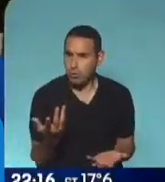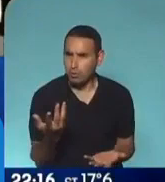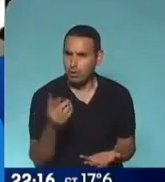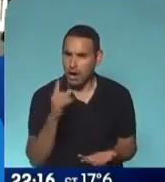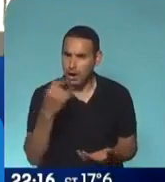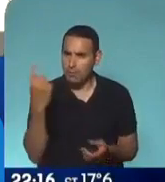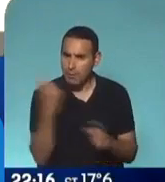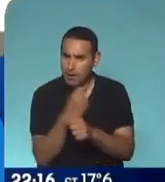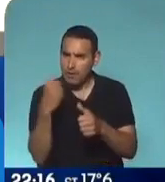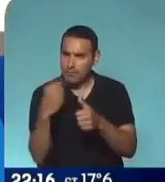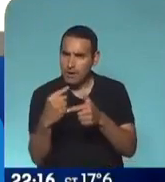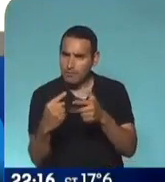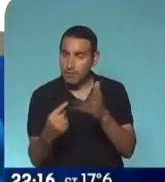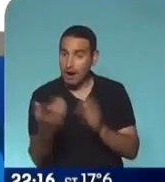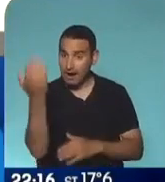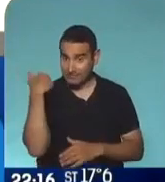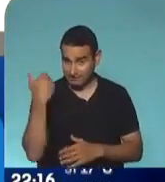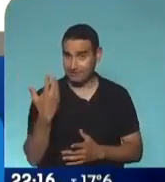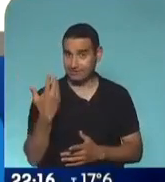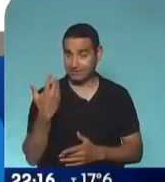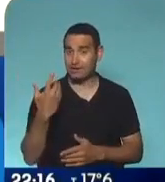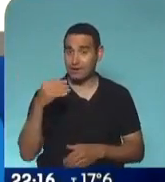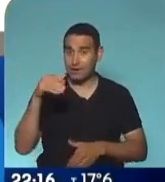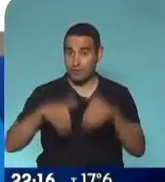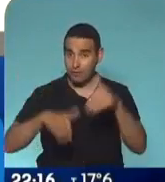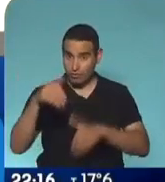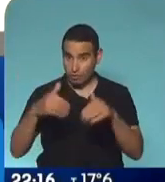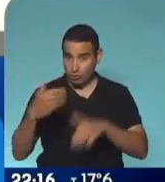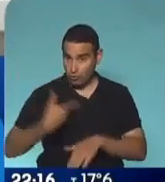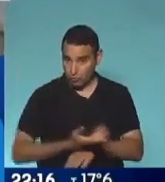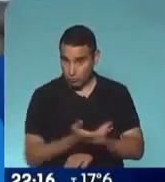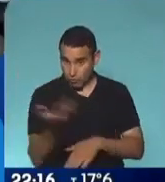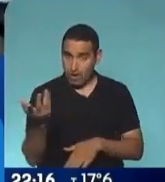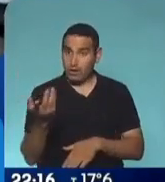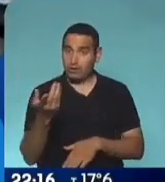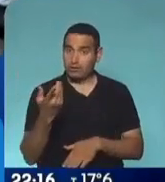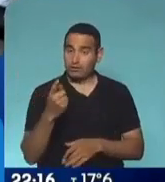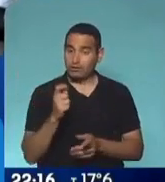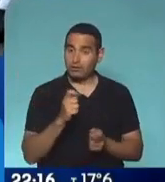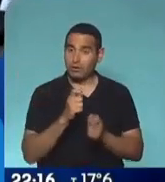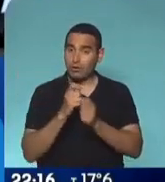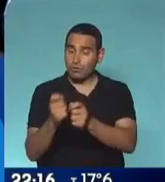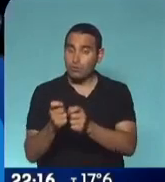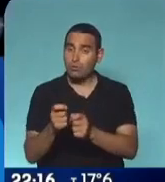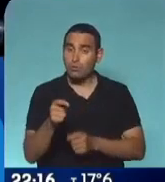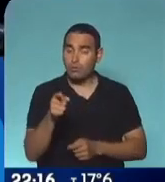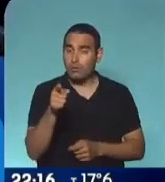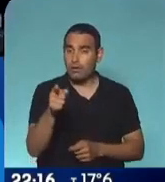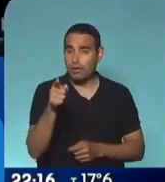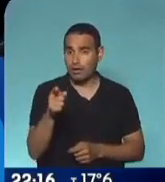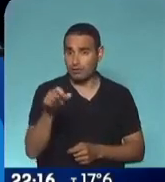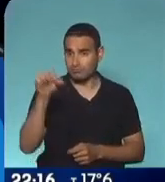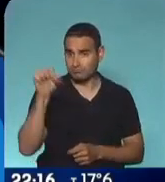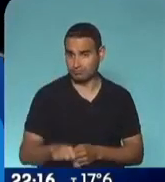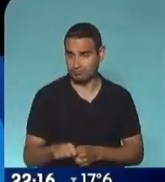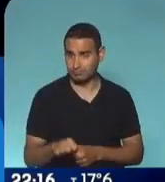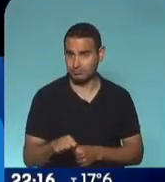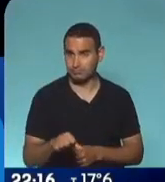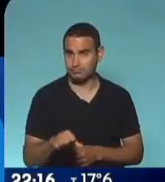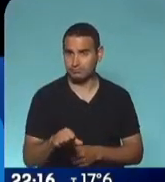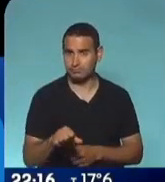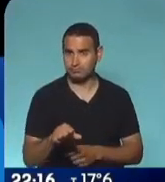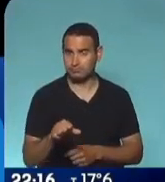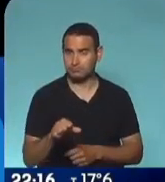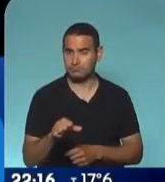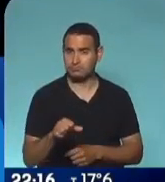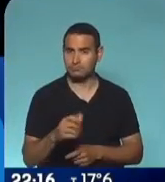el referéndum le da que una mayoría, por poco, que lo que muestra la polarización boliviana, le dice que no a su cuarto